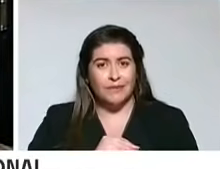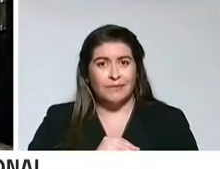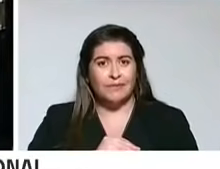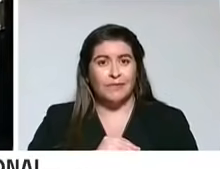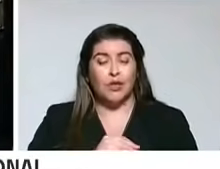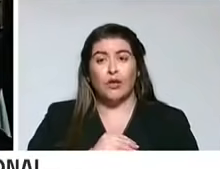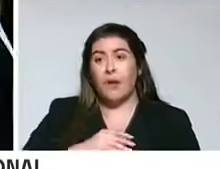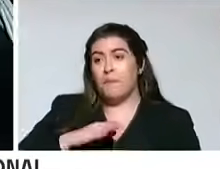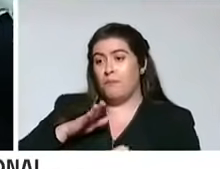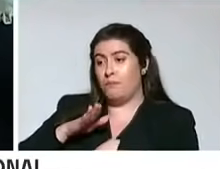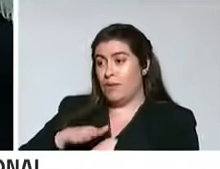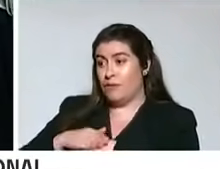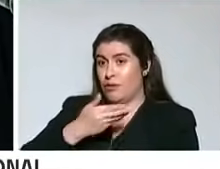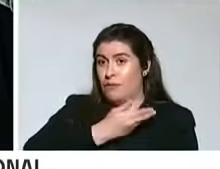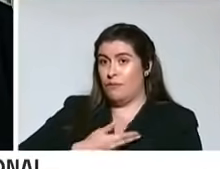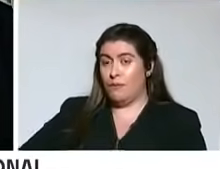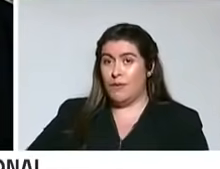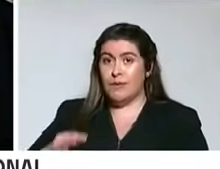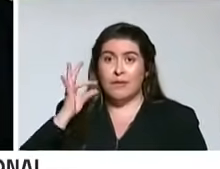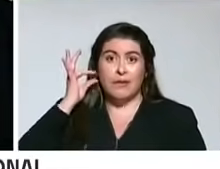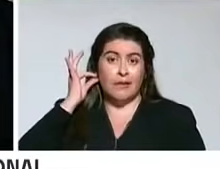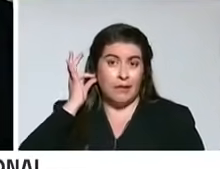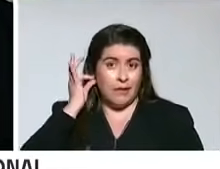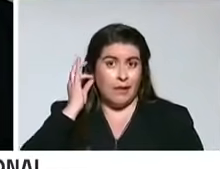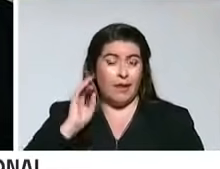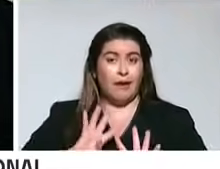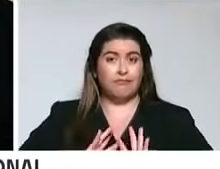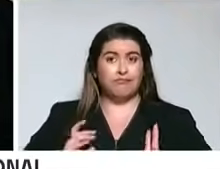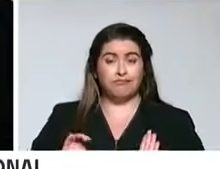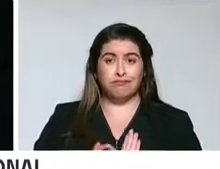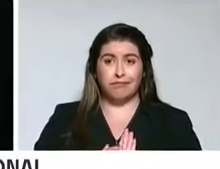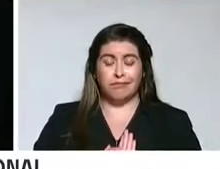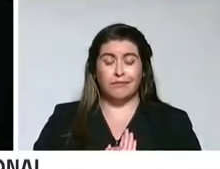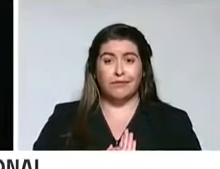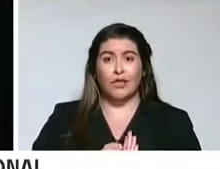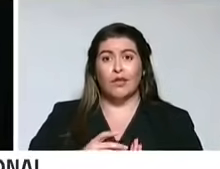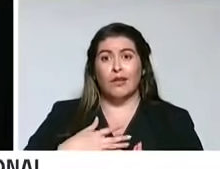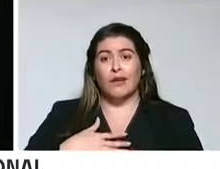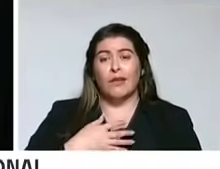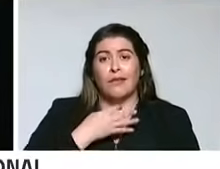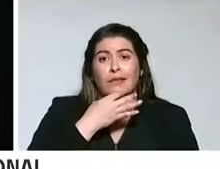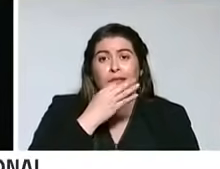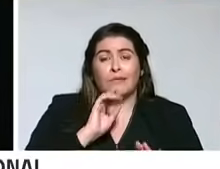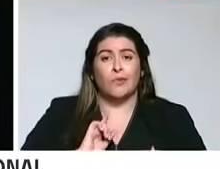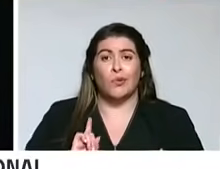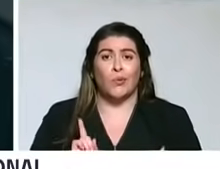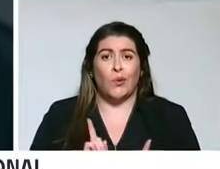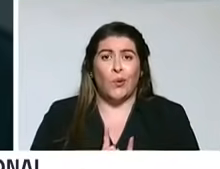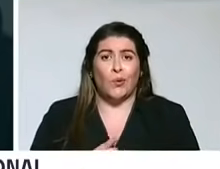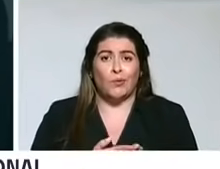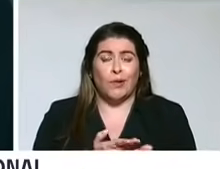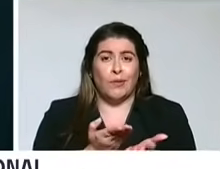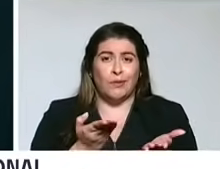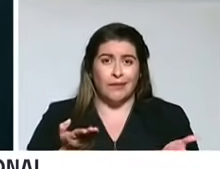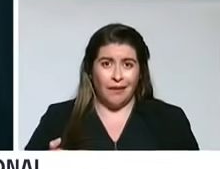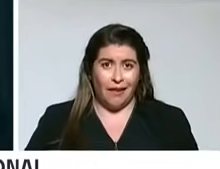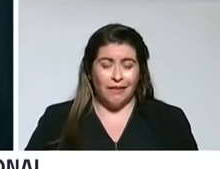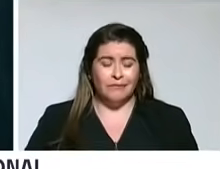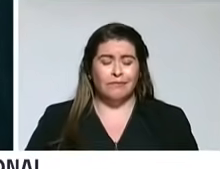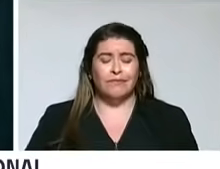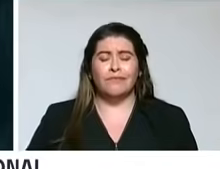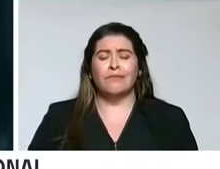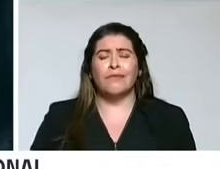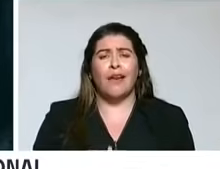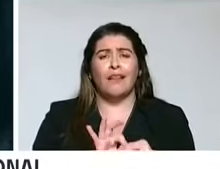Con el permiso de la presidenta de la Convención Constitucional, quisiera dirigirme brevemente a ustedes para